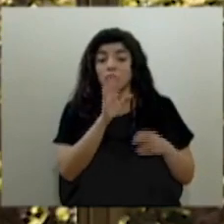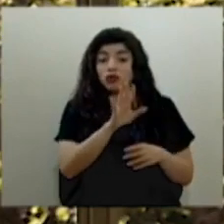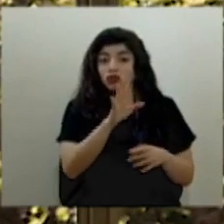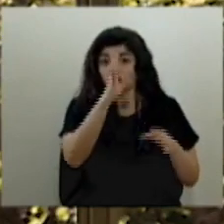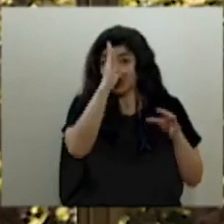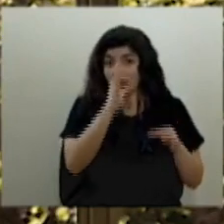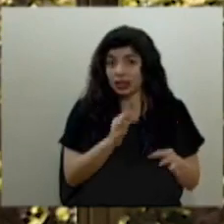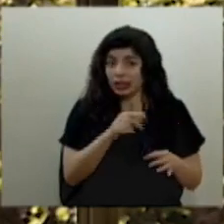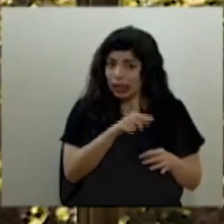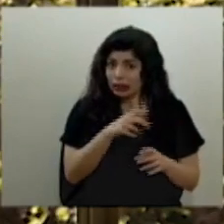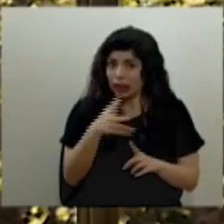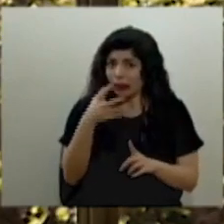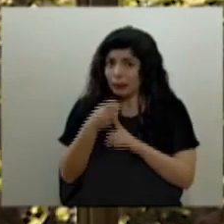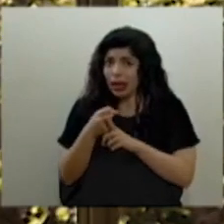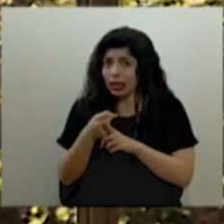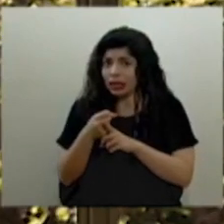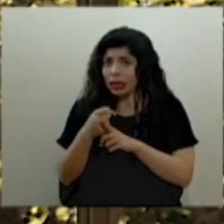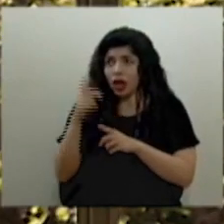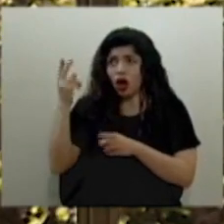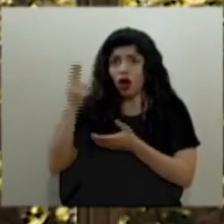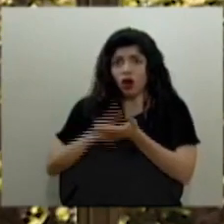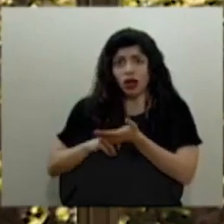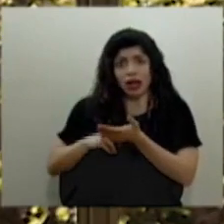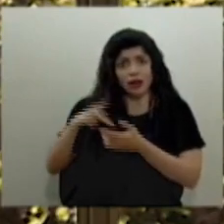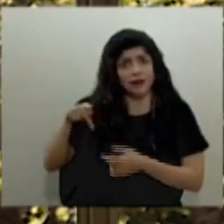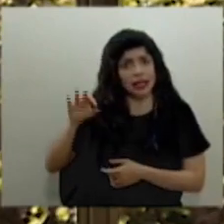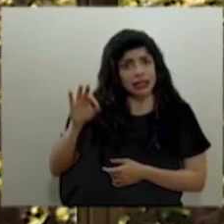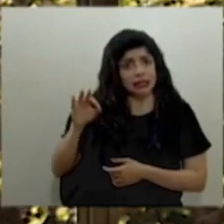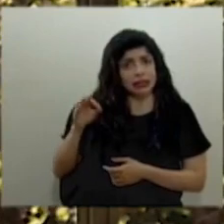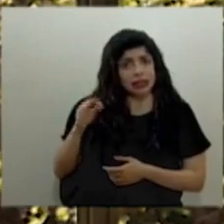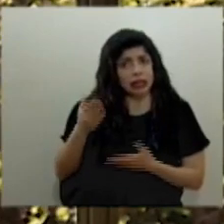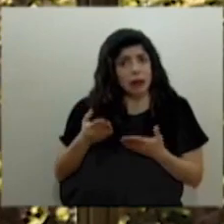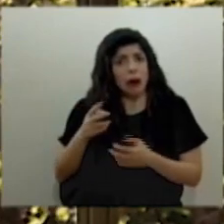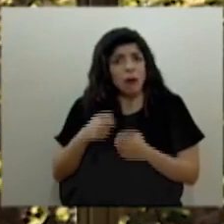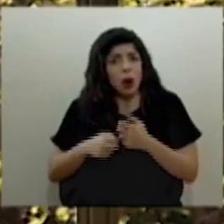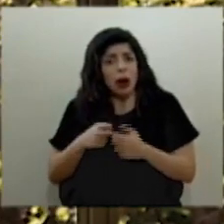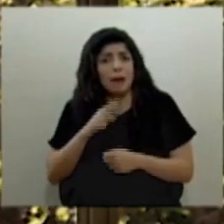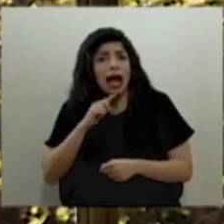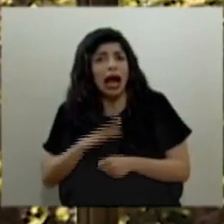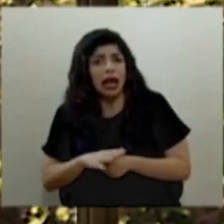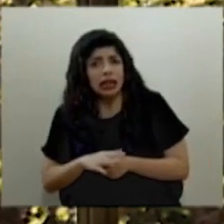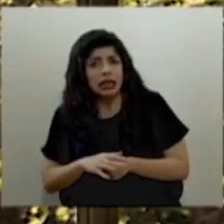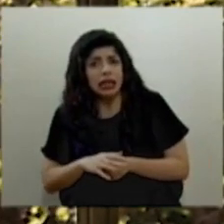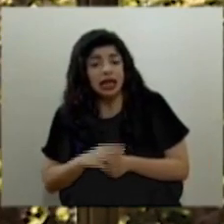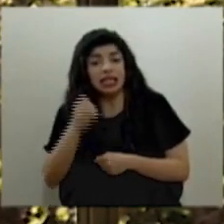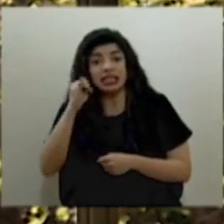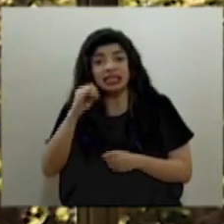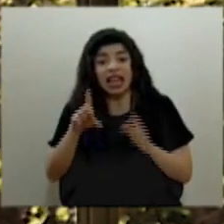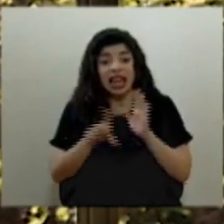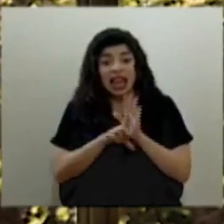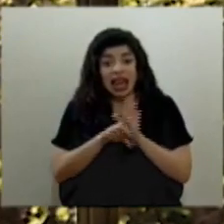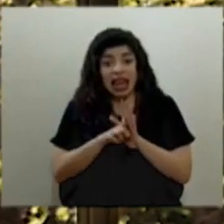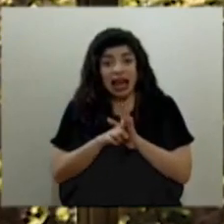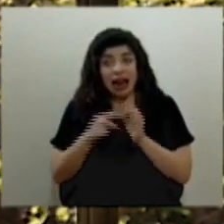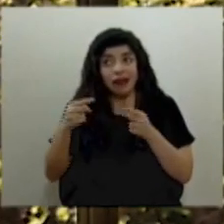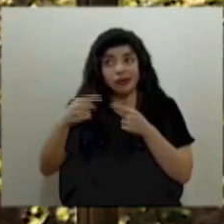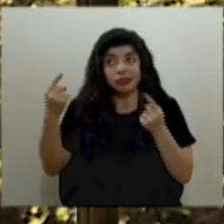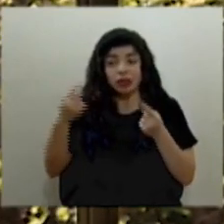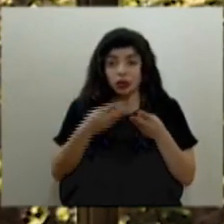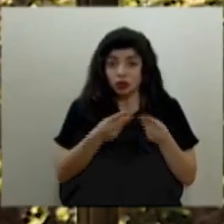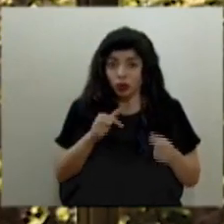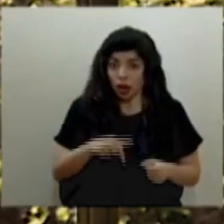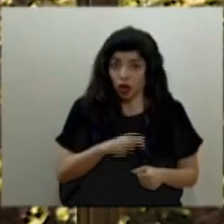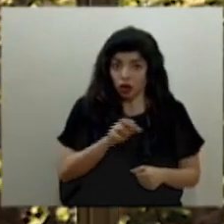que tomamos no está afectando el contrato con Pfizer, si no hay algún problema, por ejemplo, de garantías, y en caso de diferencia legal con Pfizer, ¿se podría resolver en Costa